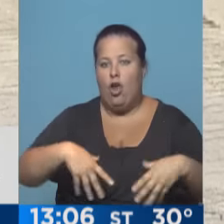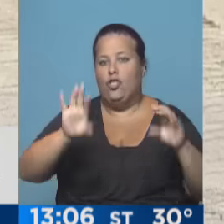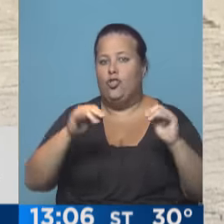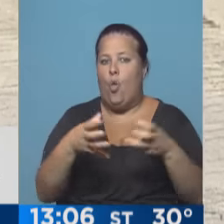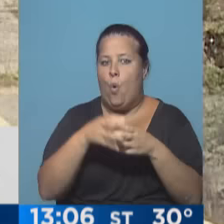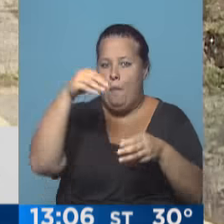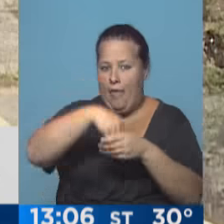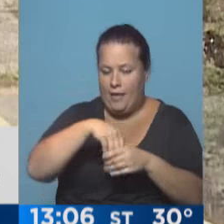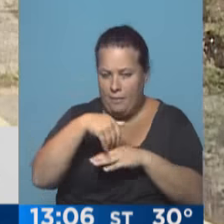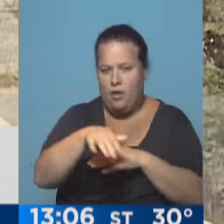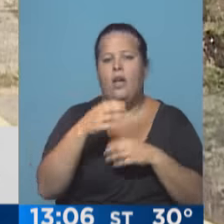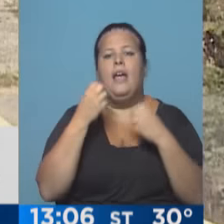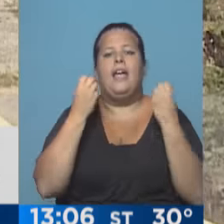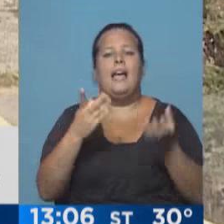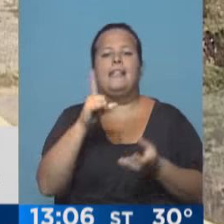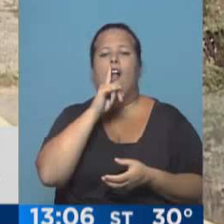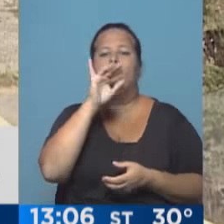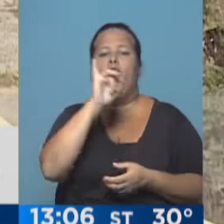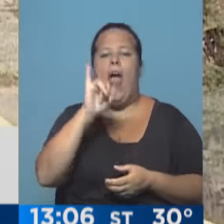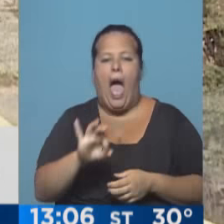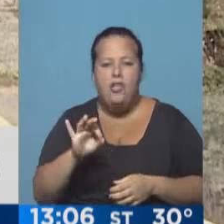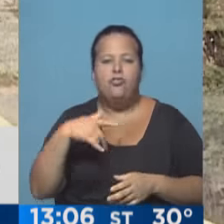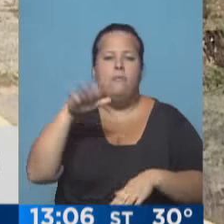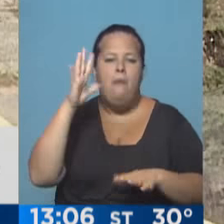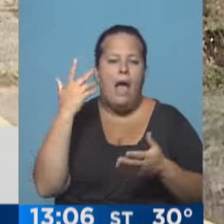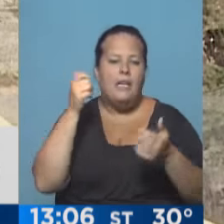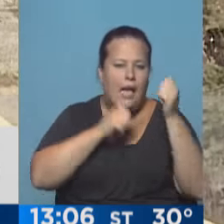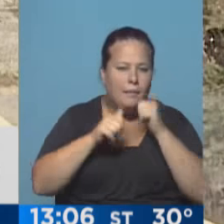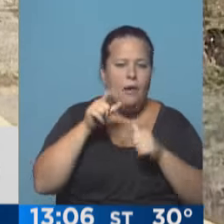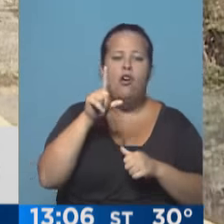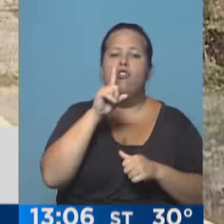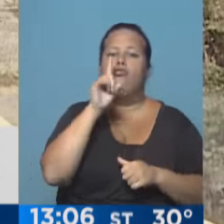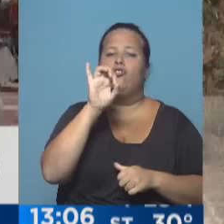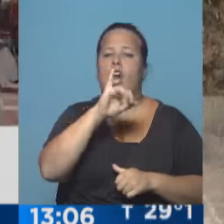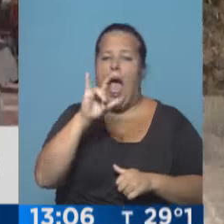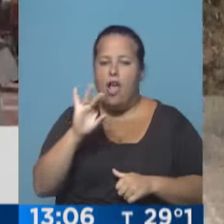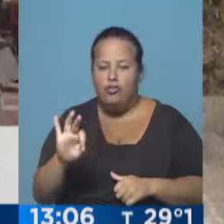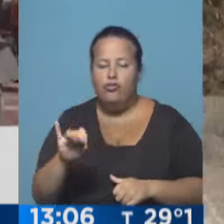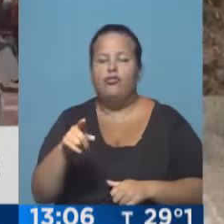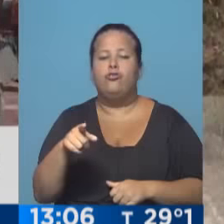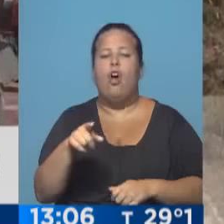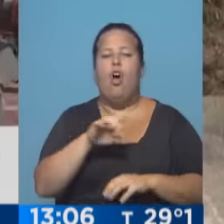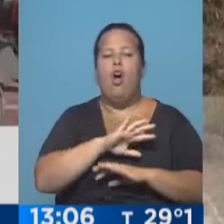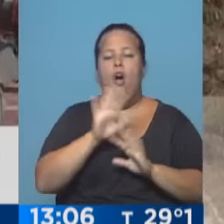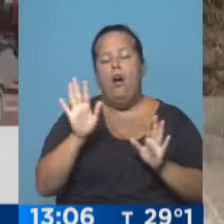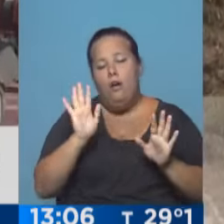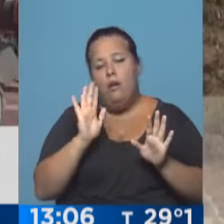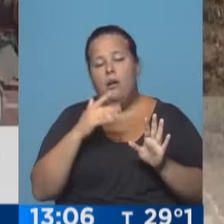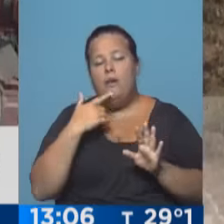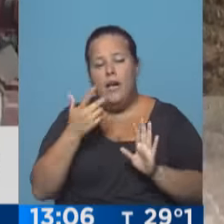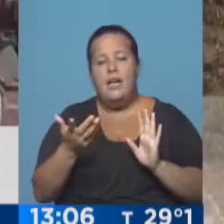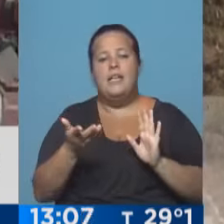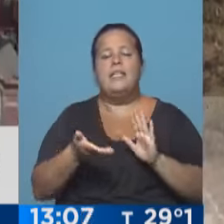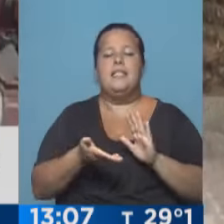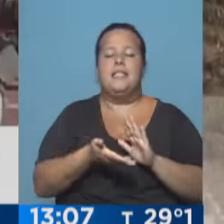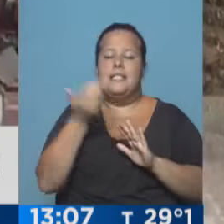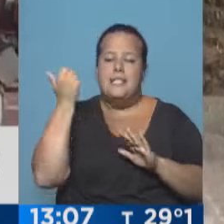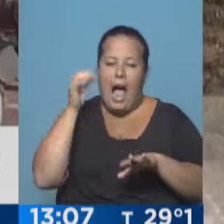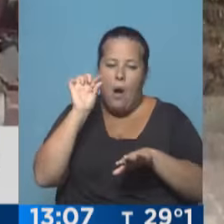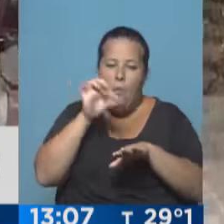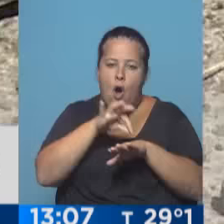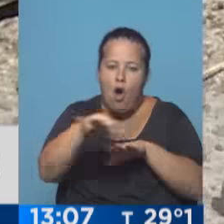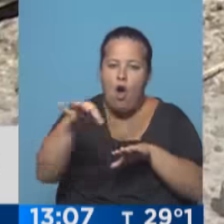estaban adentro. Maxi, ¿cómo está Toranzo, que aparentemente fue el más perjudicado? A Toranzo le hicieron una, se puede decir, se le sacaron